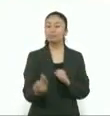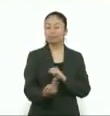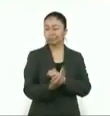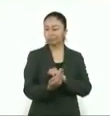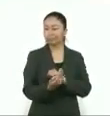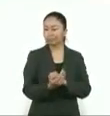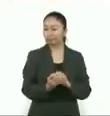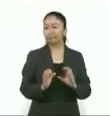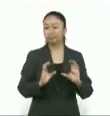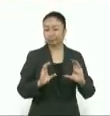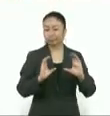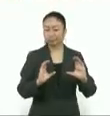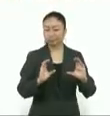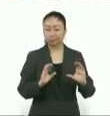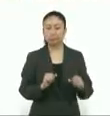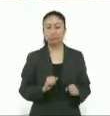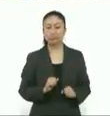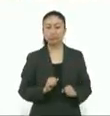Obrador.